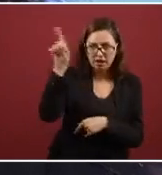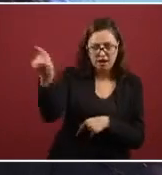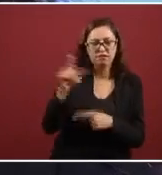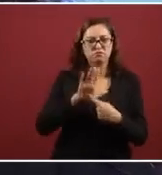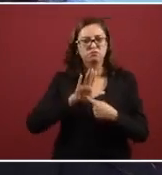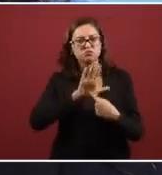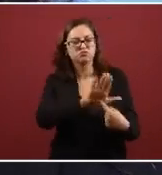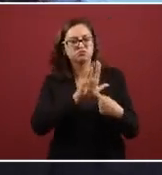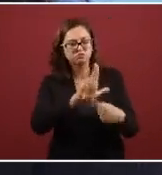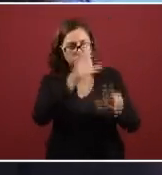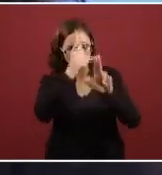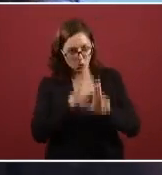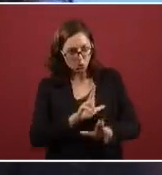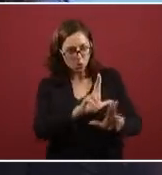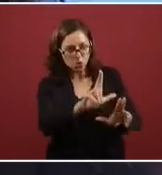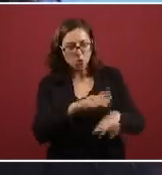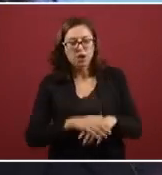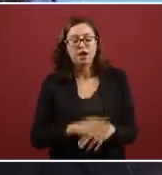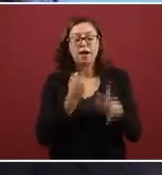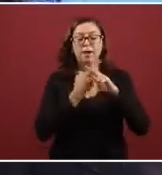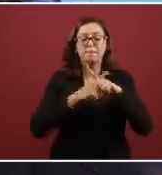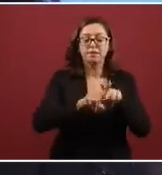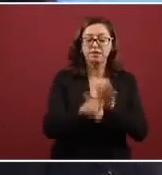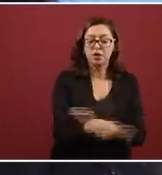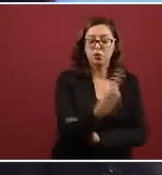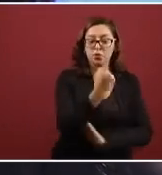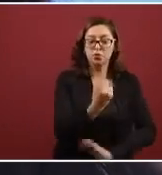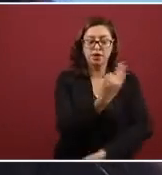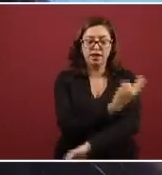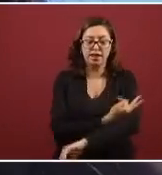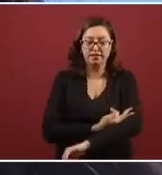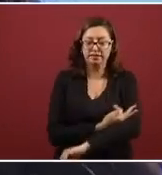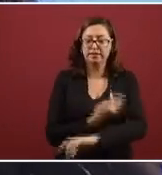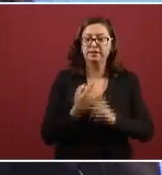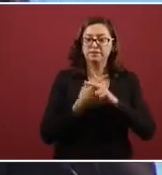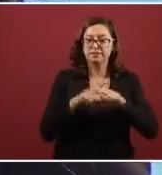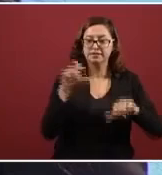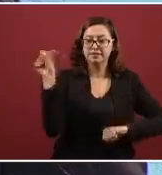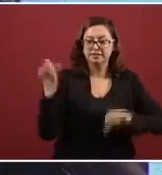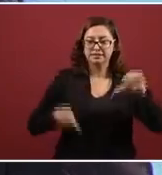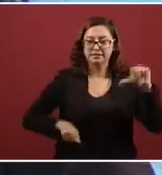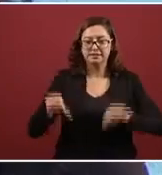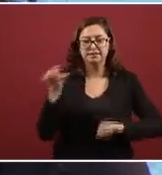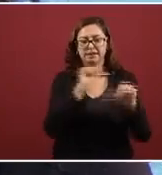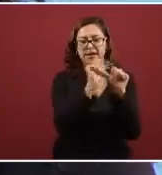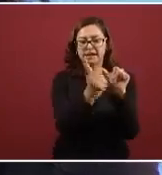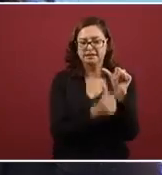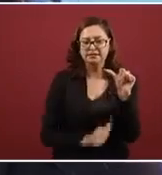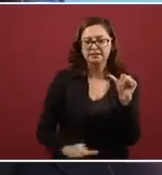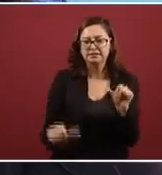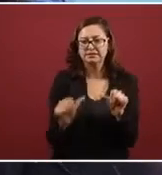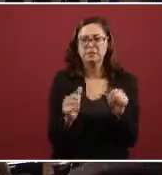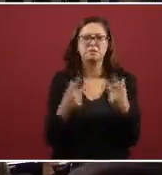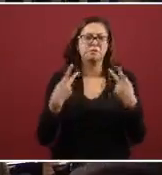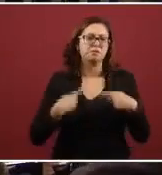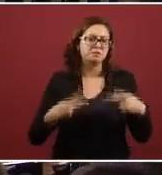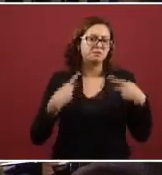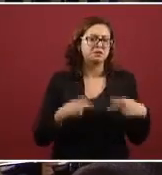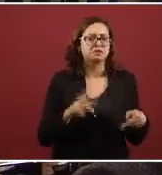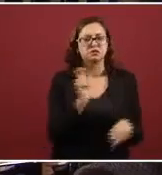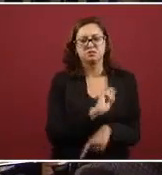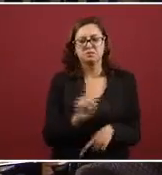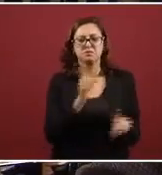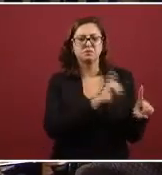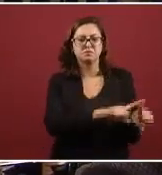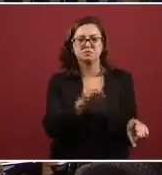en este espacio. Desde la una de la tarde habrá programación artística con distinta presencia de músicos